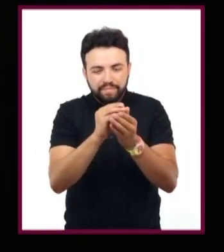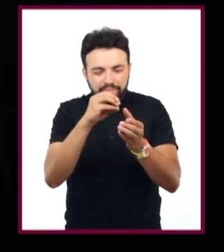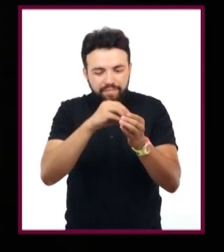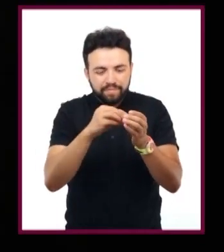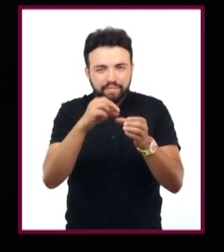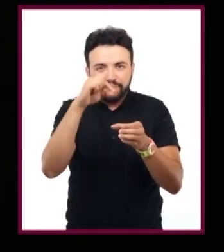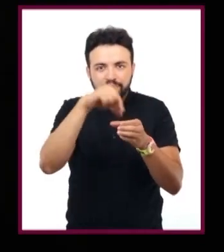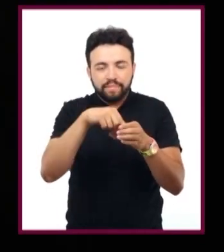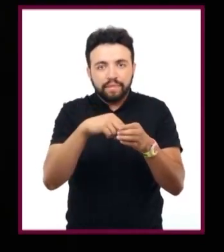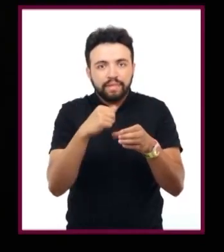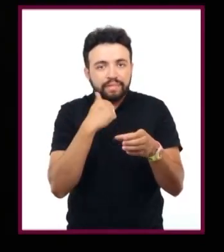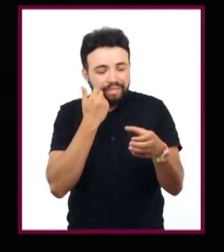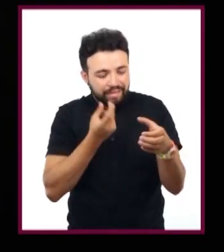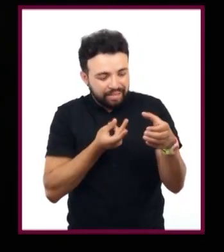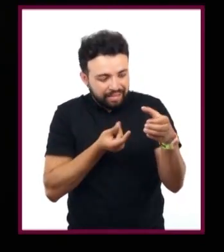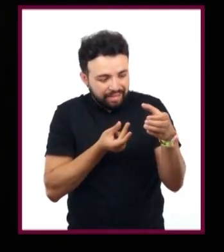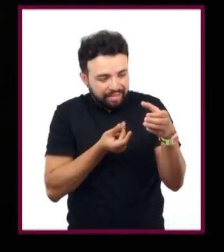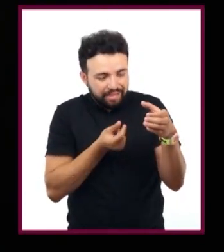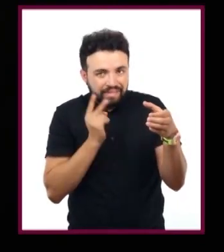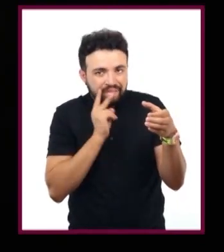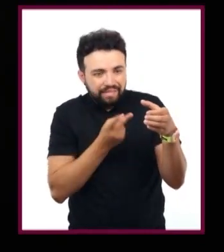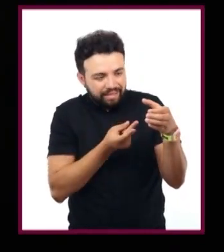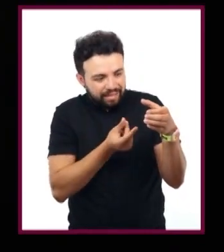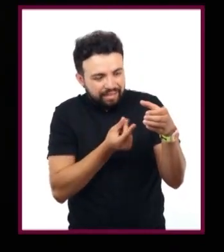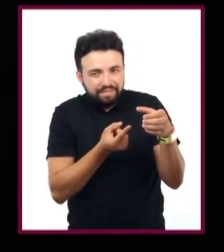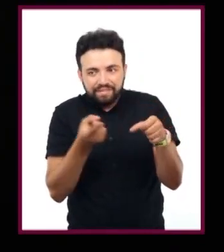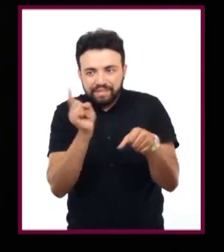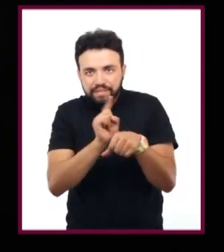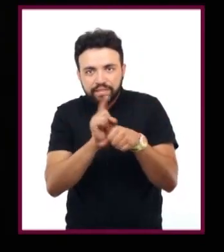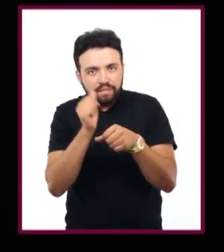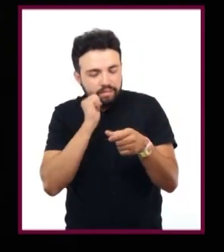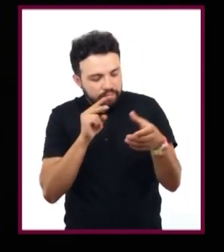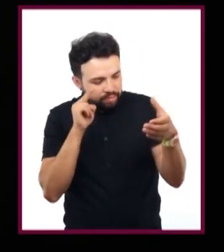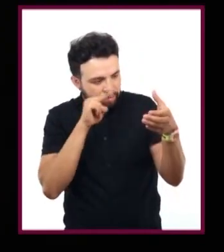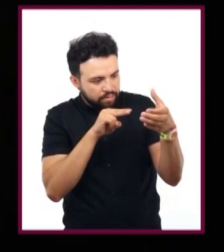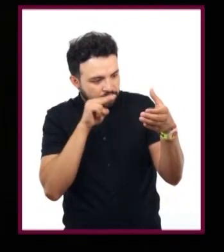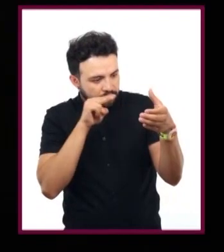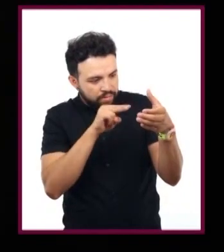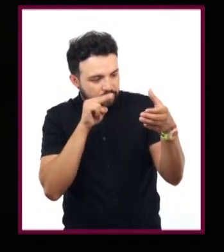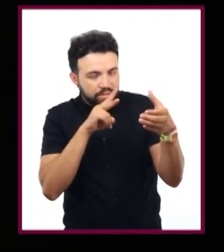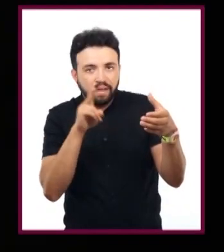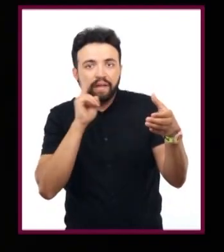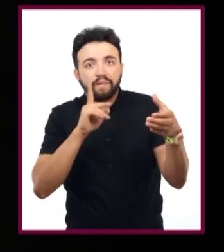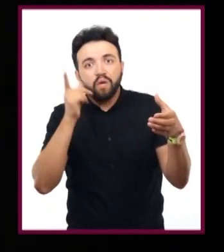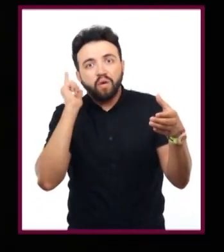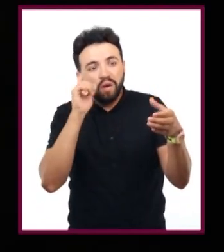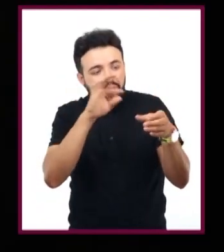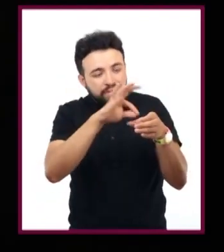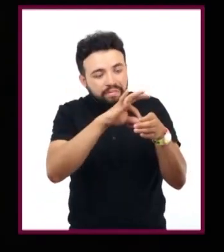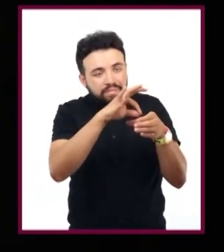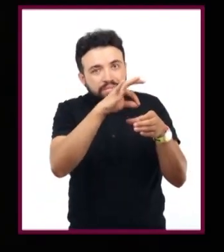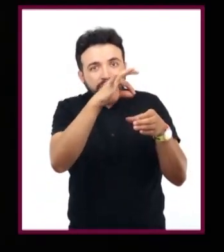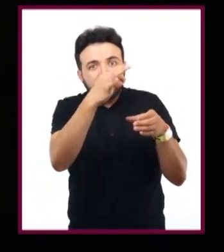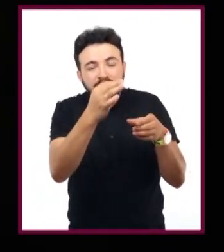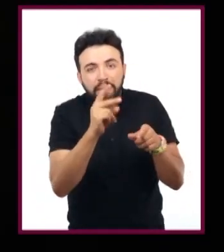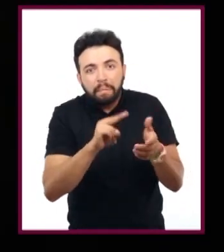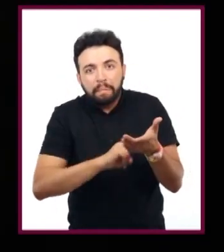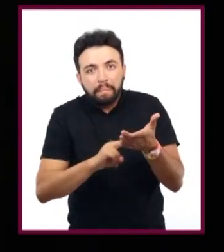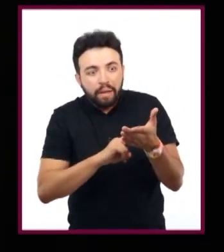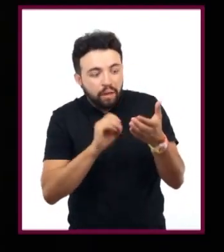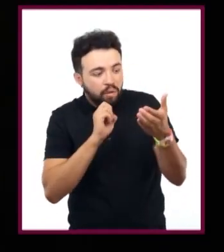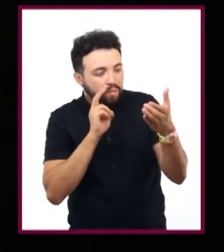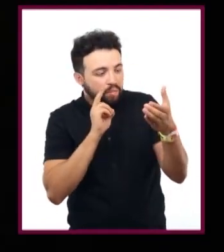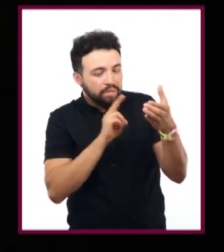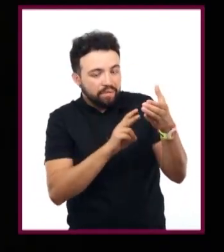En un frasquito de vidrio en medio de un algodoncito. Ay, queríamos que pasaran rápido los días. Todo el tiempo nos la